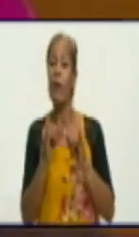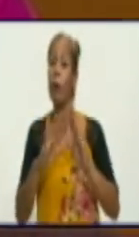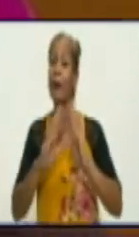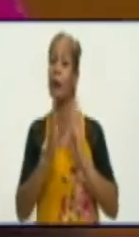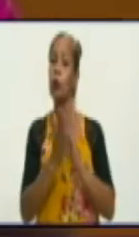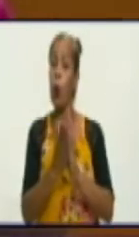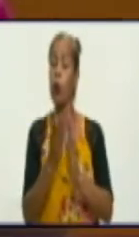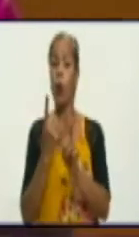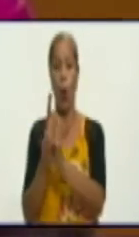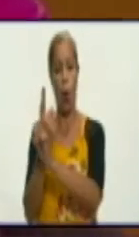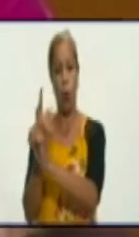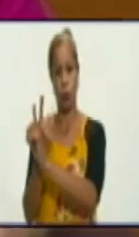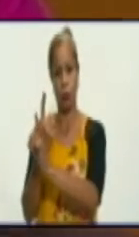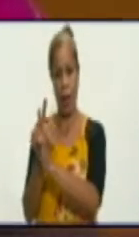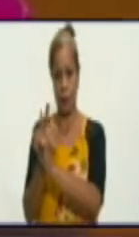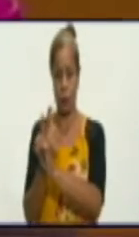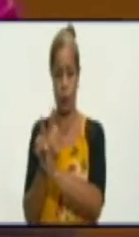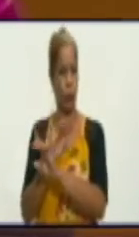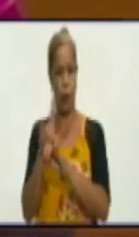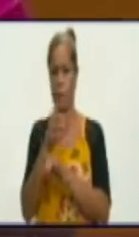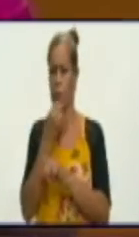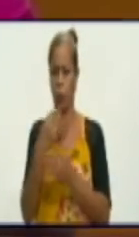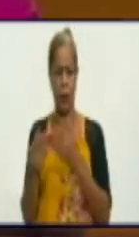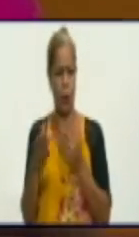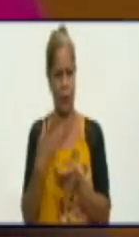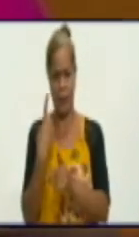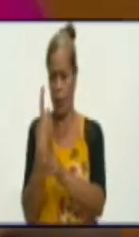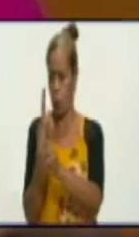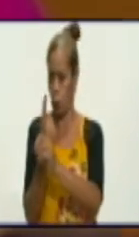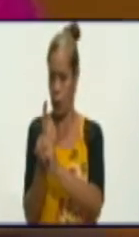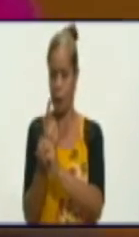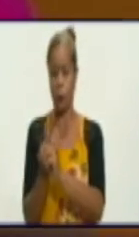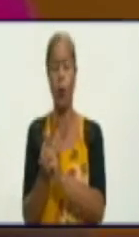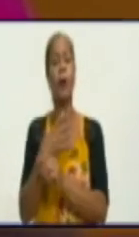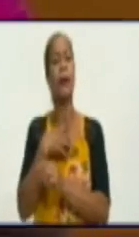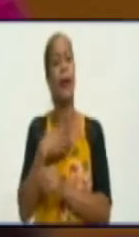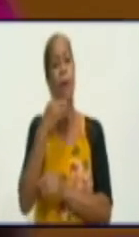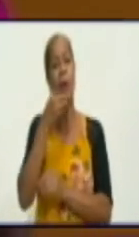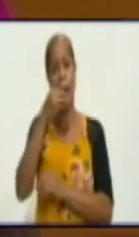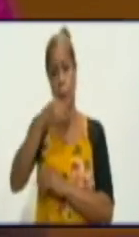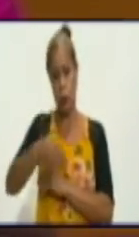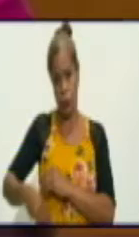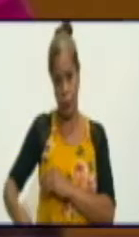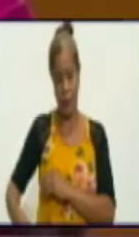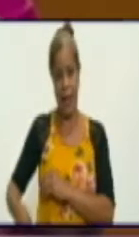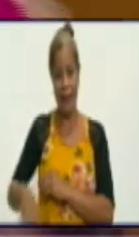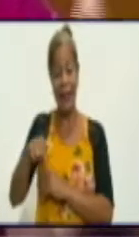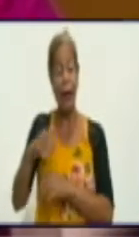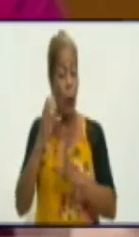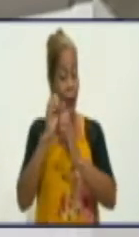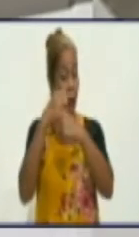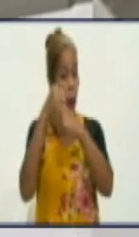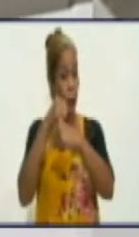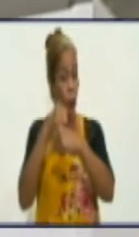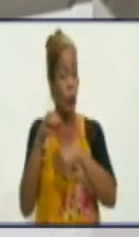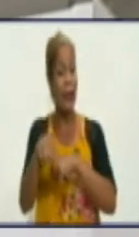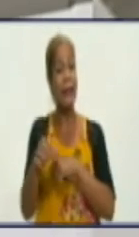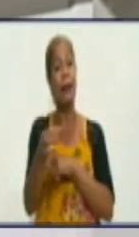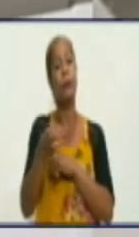posible contacto, directo o indirecto. Ya tenemos la posibilidad de que con el laboratorio se ha ido